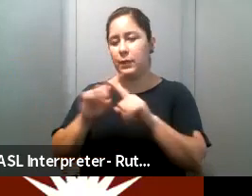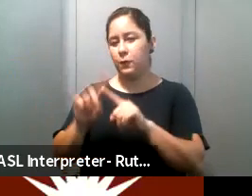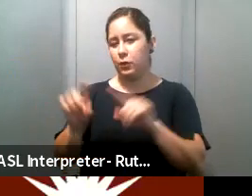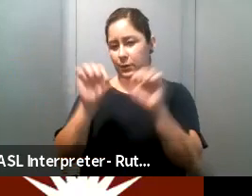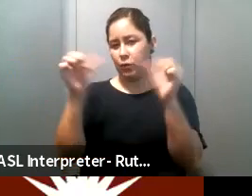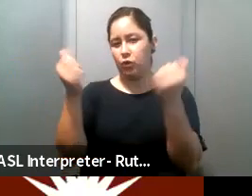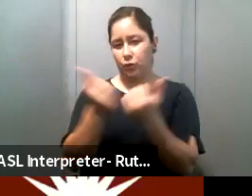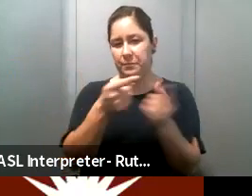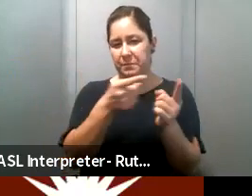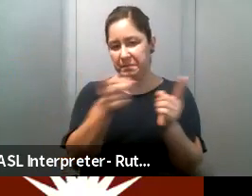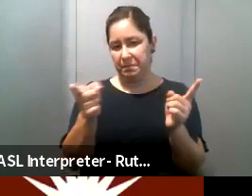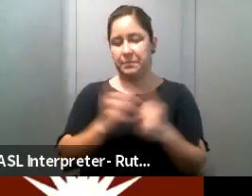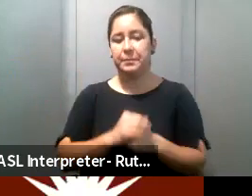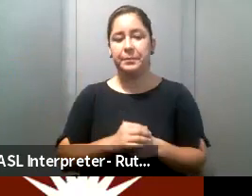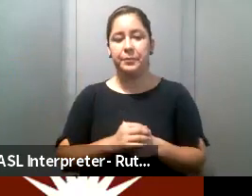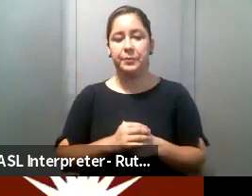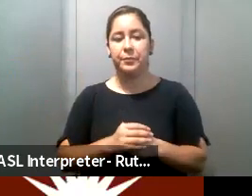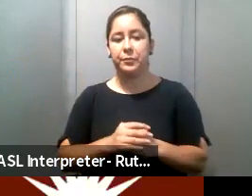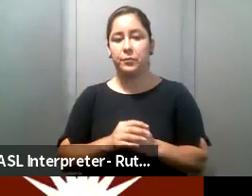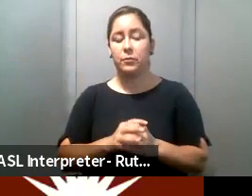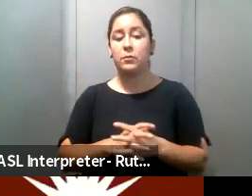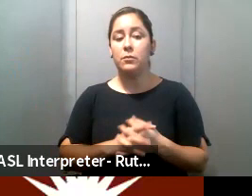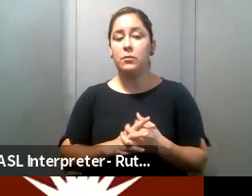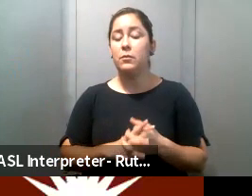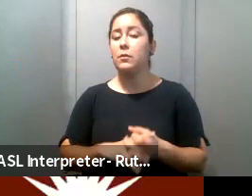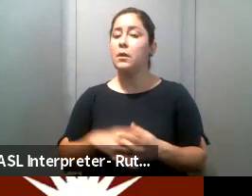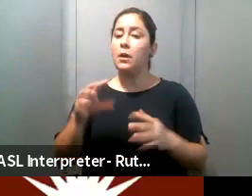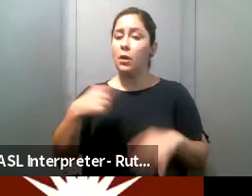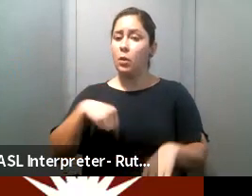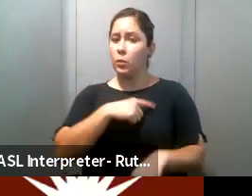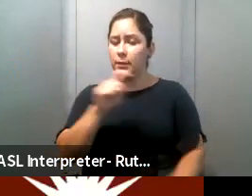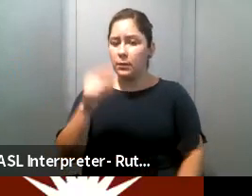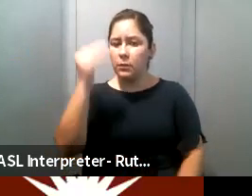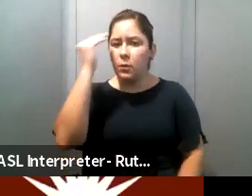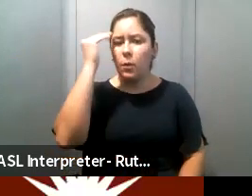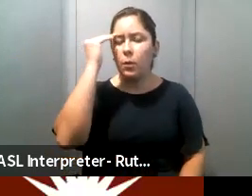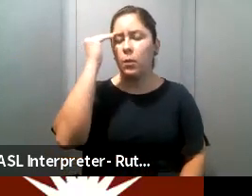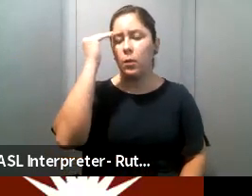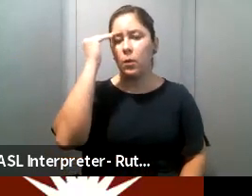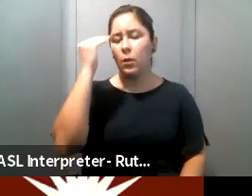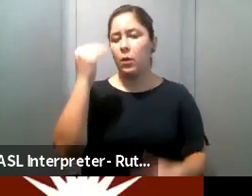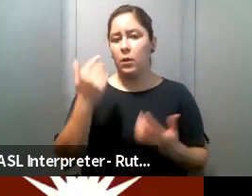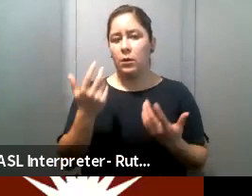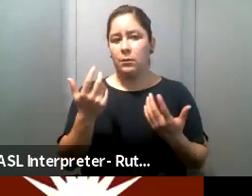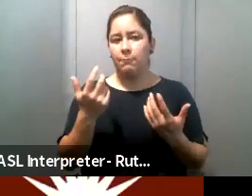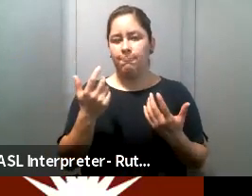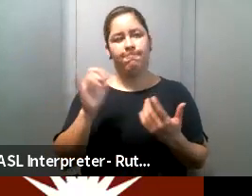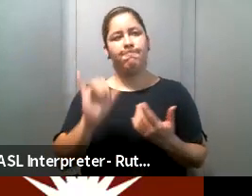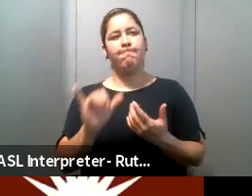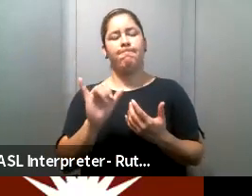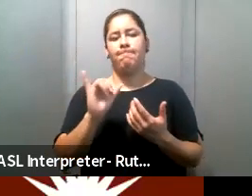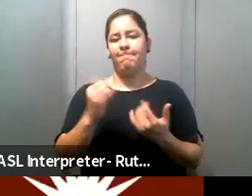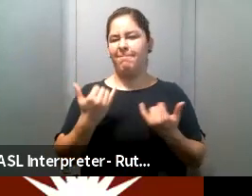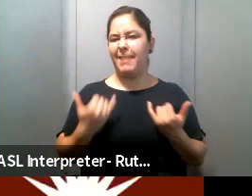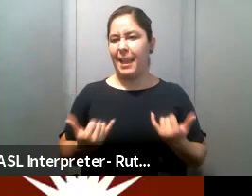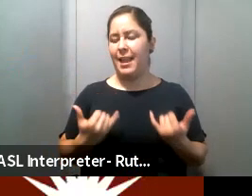cuenta, abrir realmente los ojos y nuestra conciencia que en este momento nos tenemos que asegurar y que saber